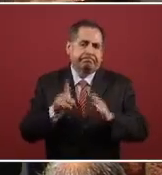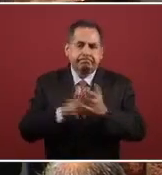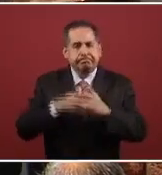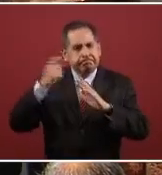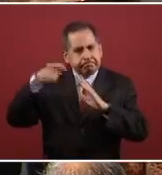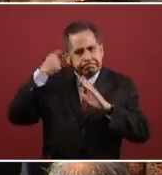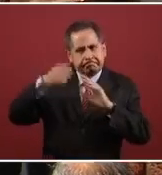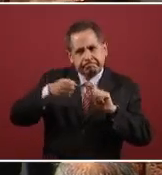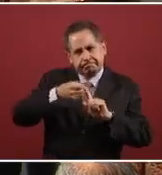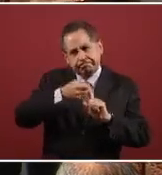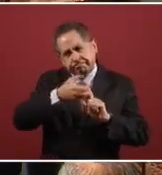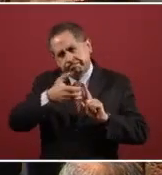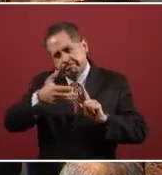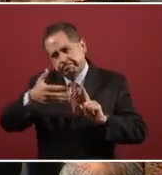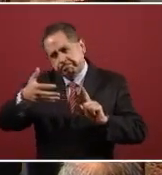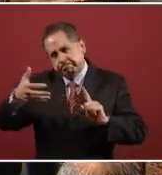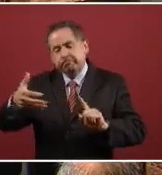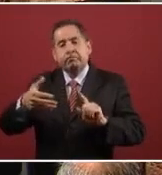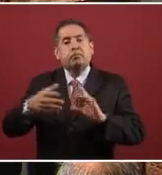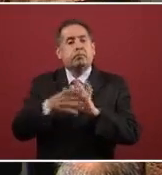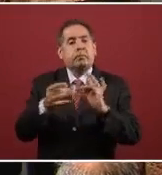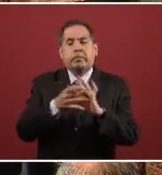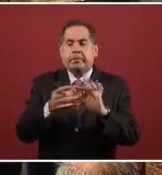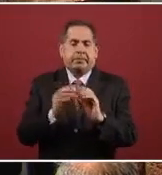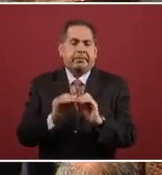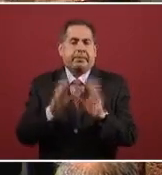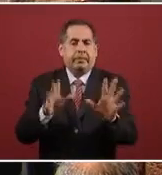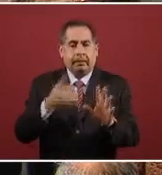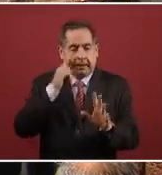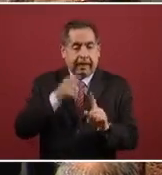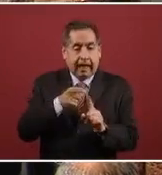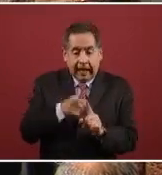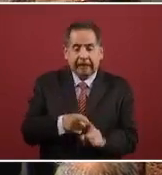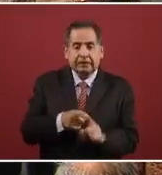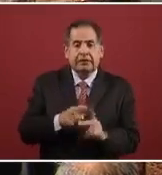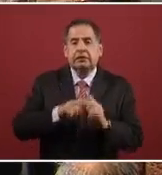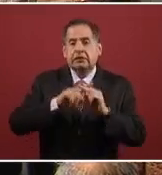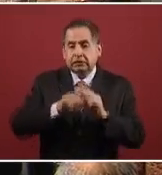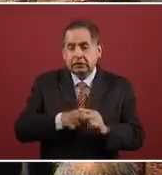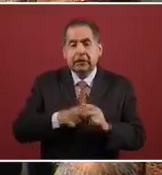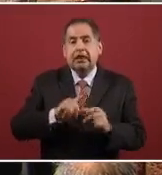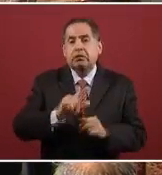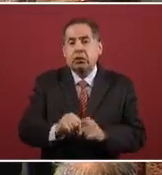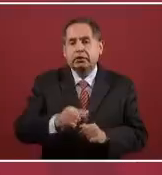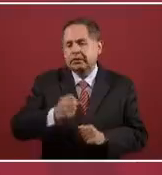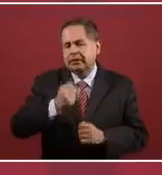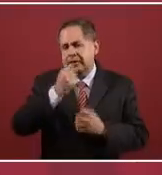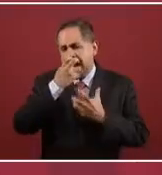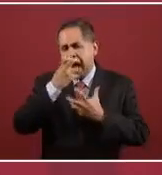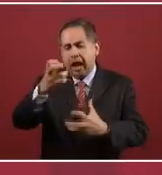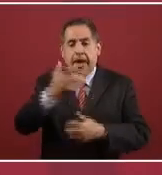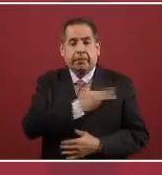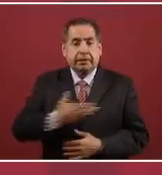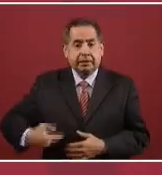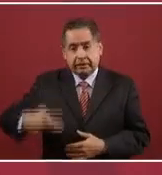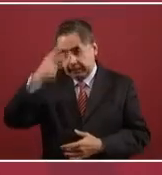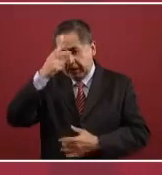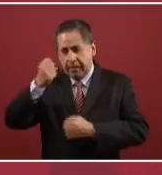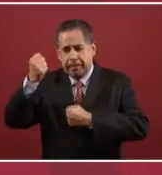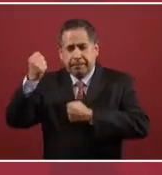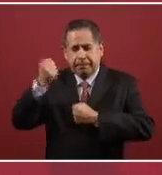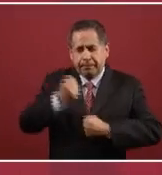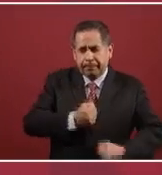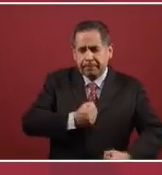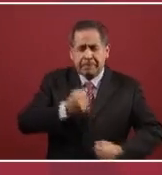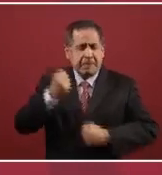documental que dará pie también al grito ya en los hechos que dará el presidente de la República en el balcón de